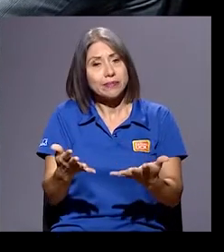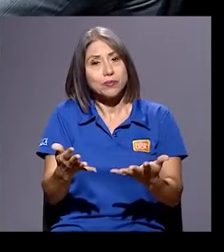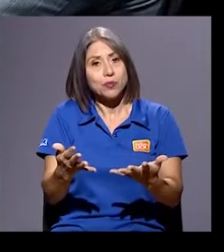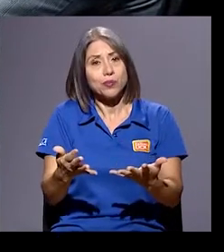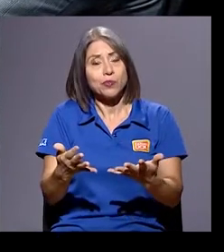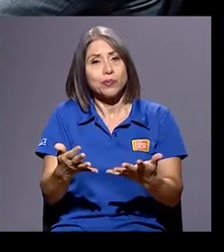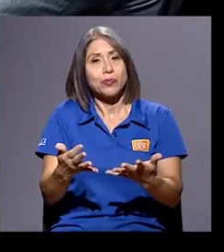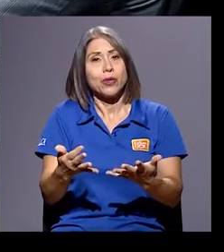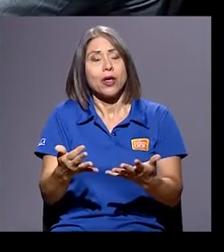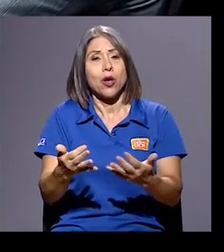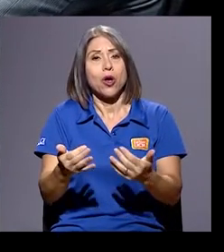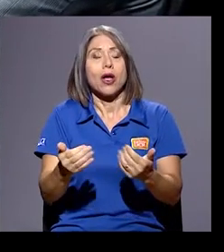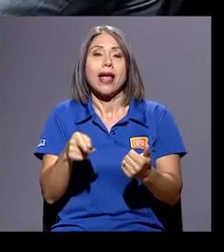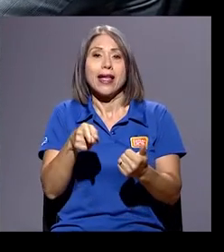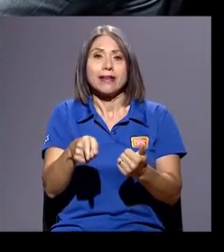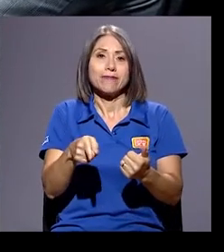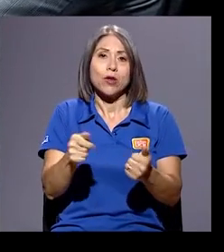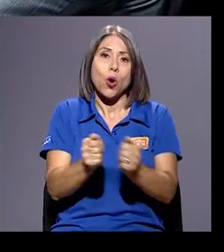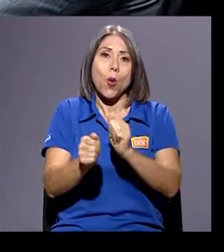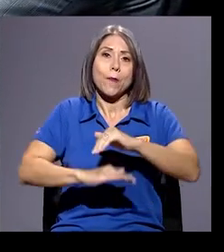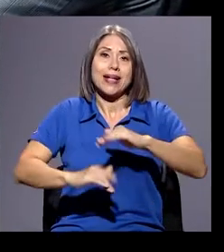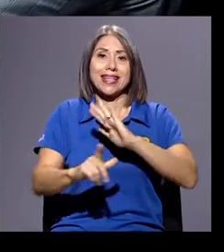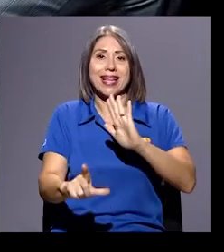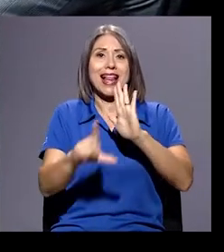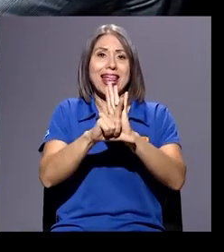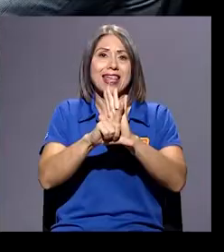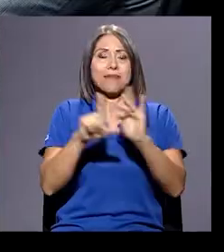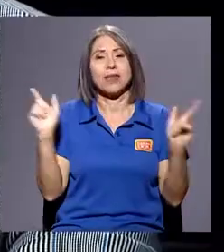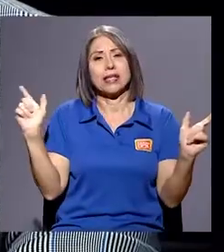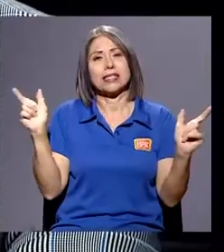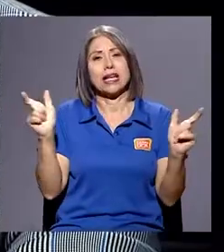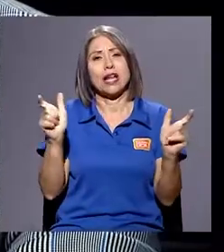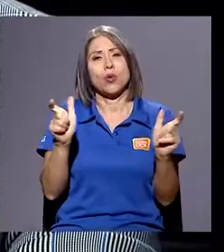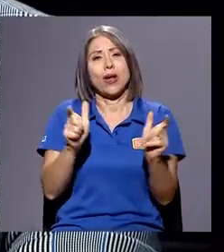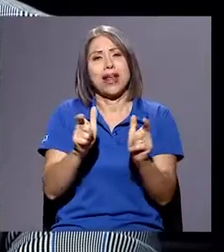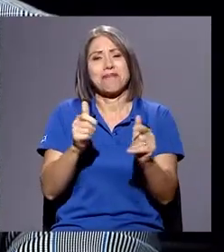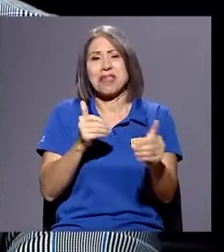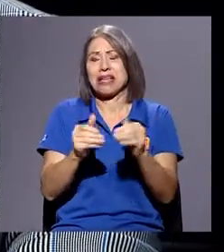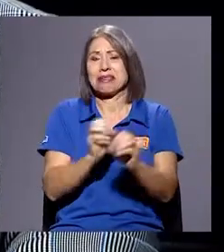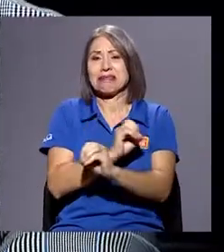bajo esta legislación, uh-huh, pues se redujera casi que al mínimo.